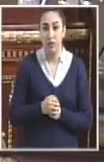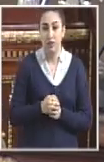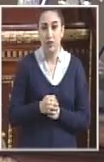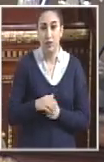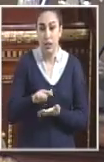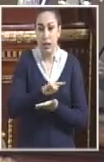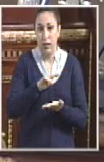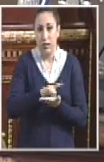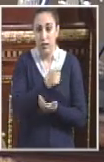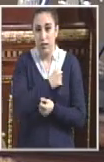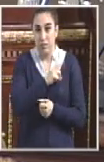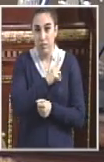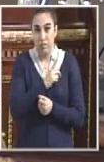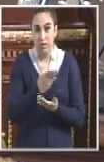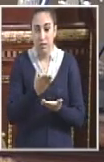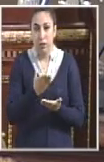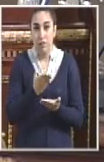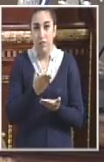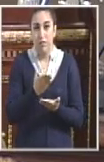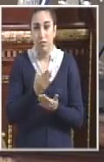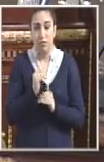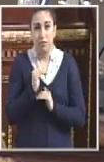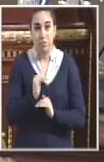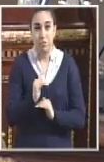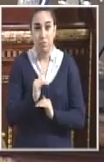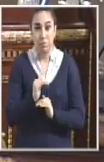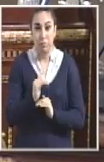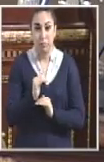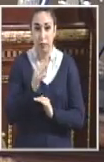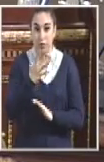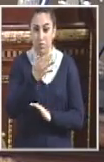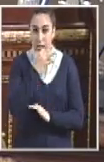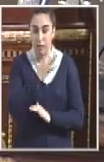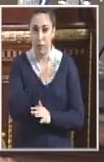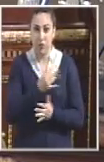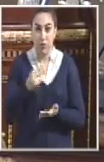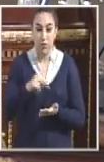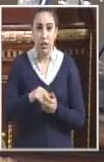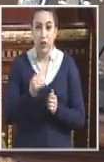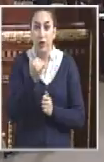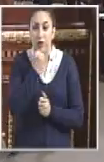del Distrito Federal, se concede el uso. Diputado Triana.